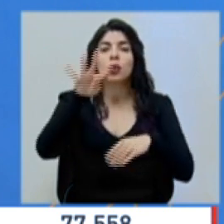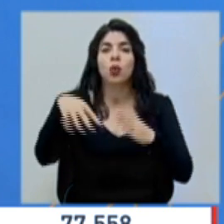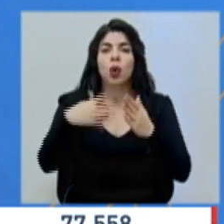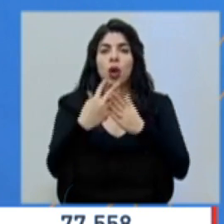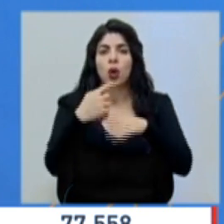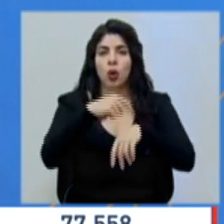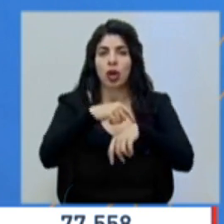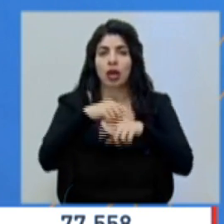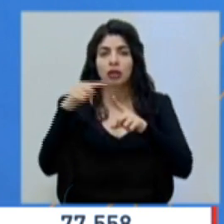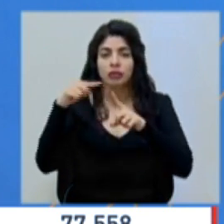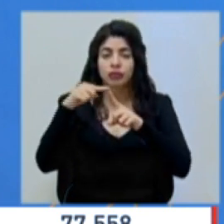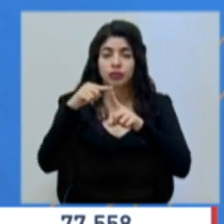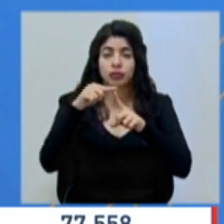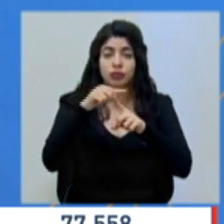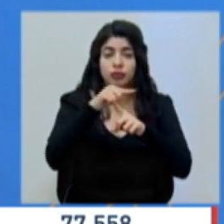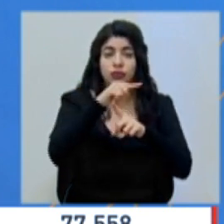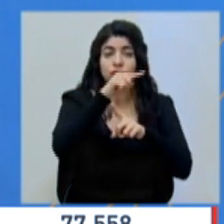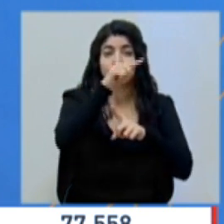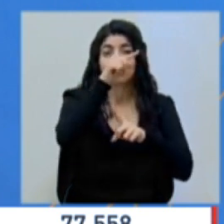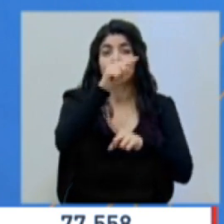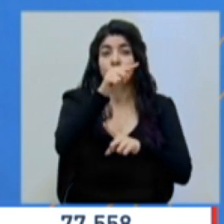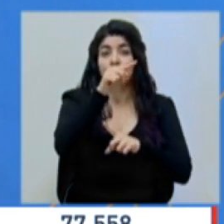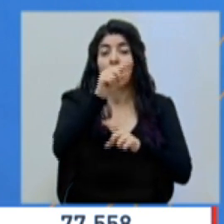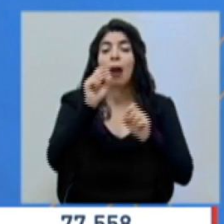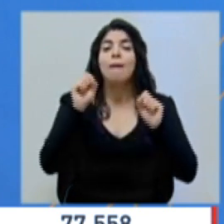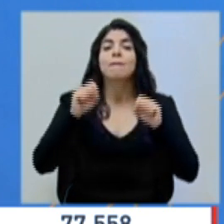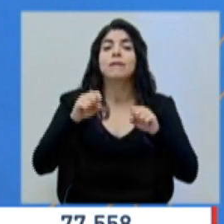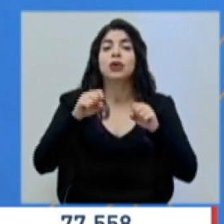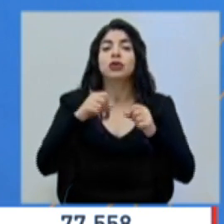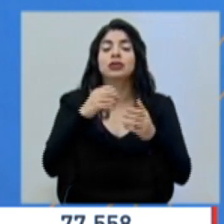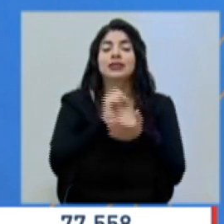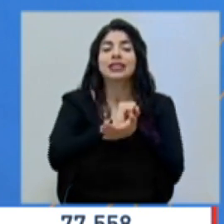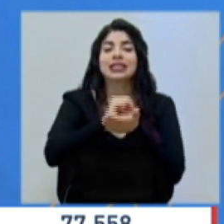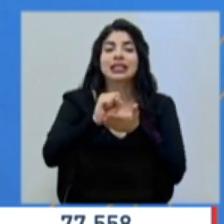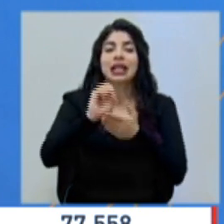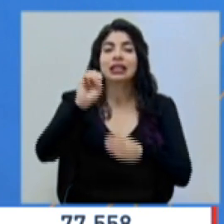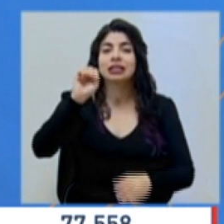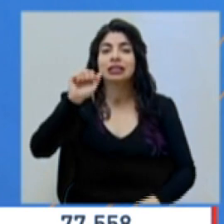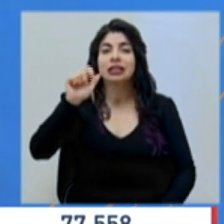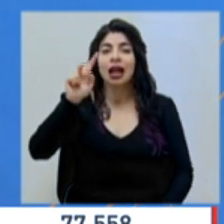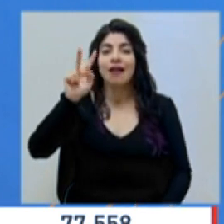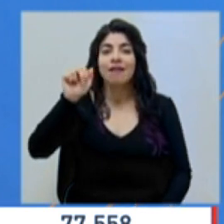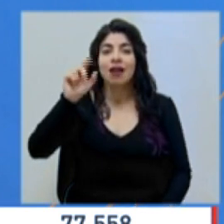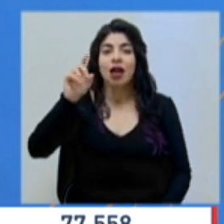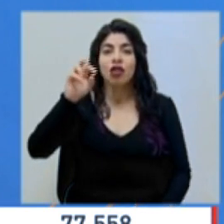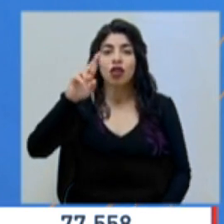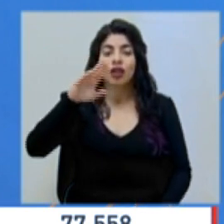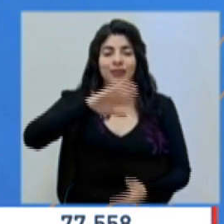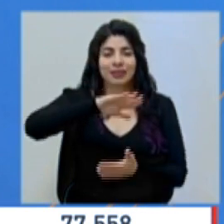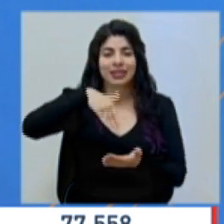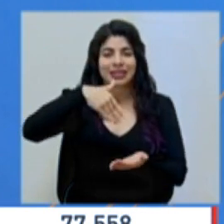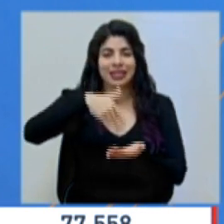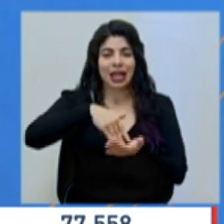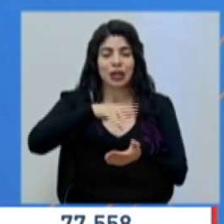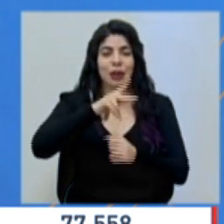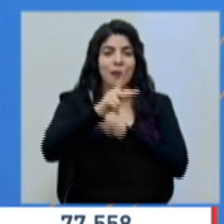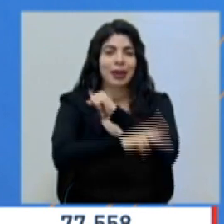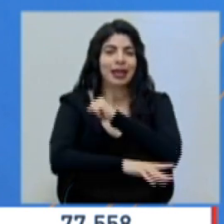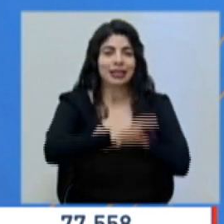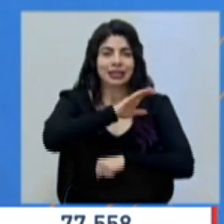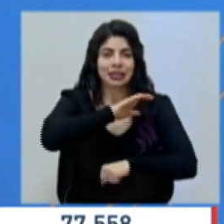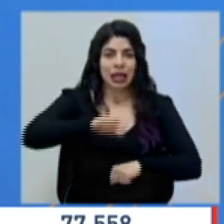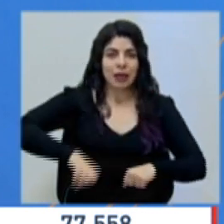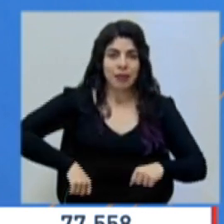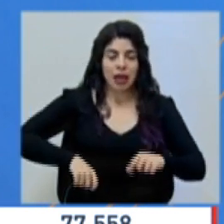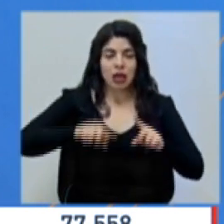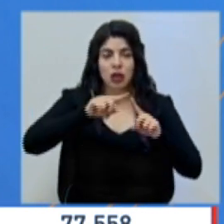y posteriormente muy probablemente estará sobre San Salvador, sobre la parte central del país del Salvador,